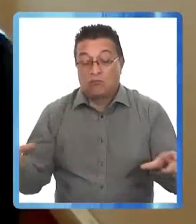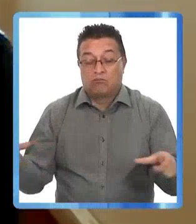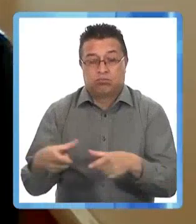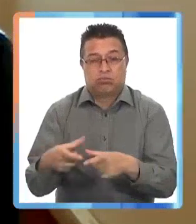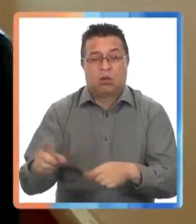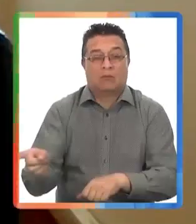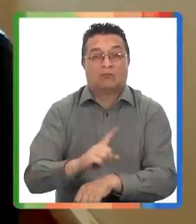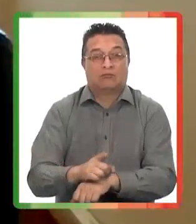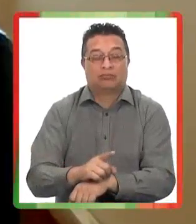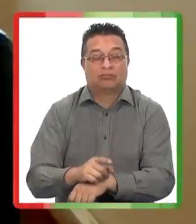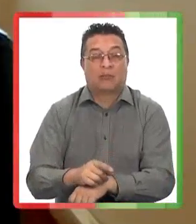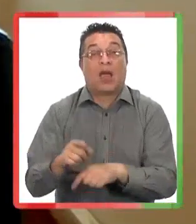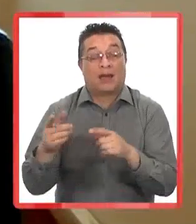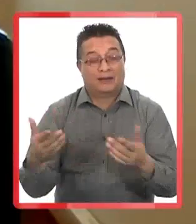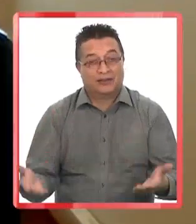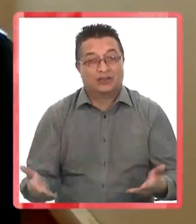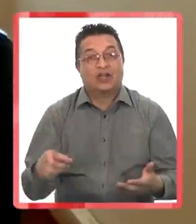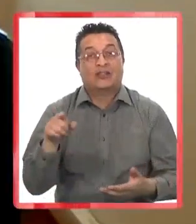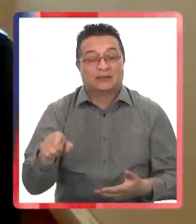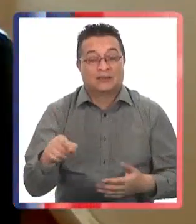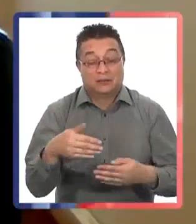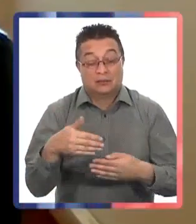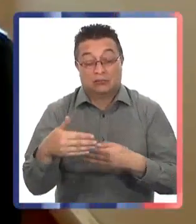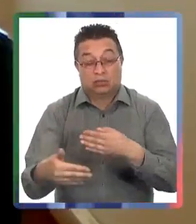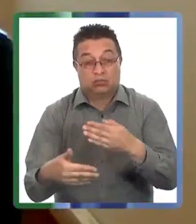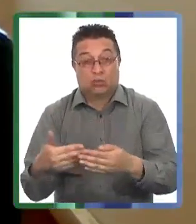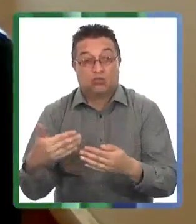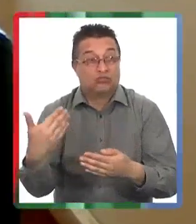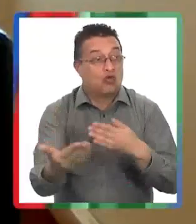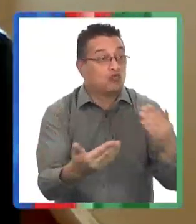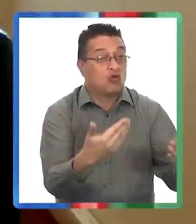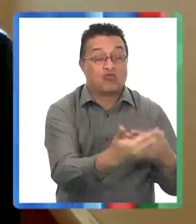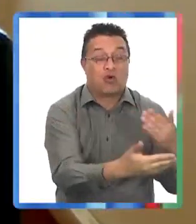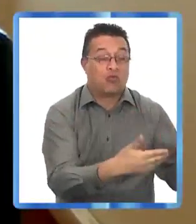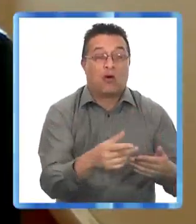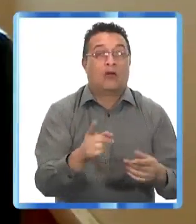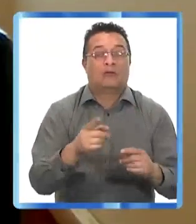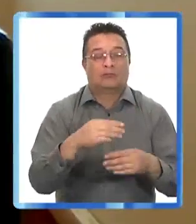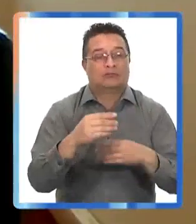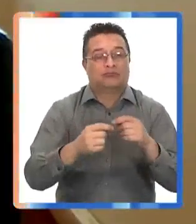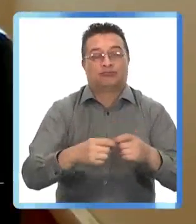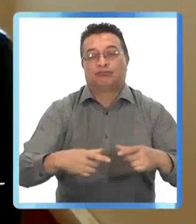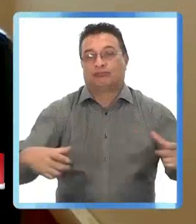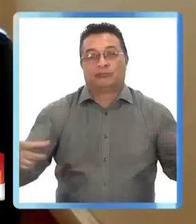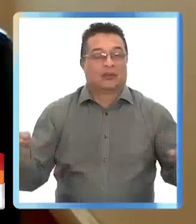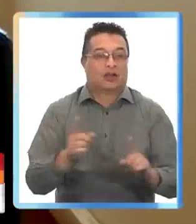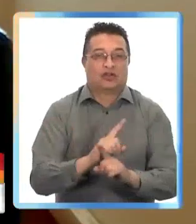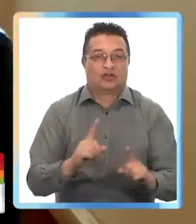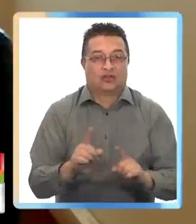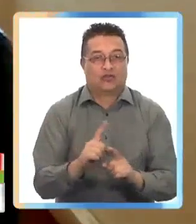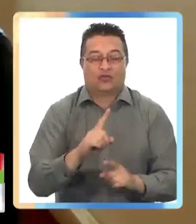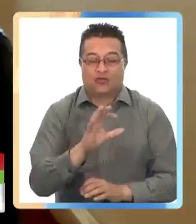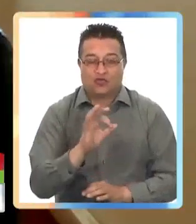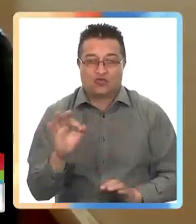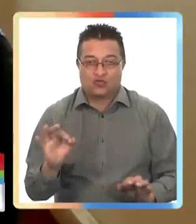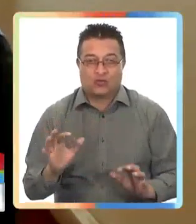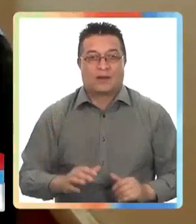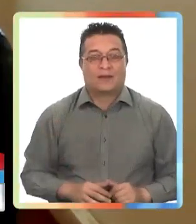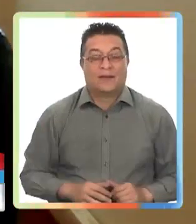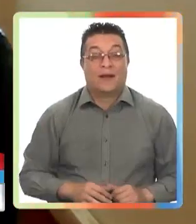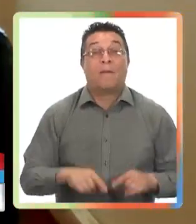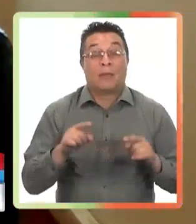aíslan inmediatamente, digamos. Entonces, la cadena de contagio no se está reproduciendo y no se ha reproducido en ningún